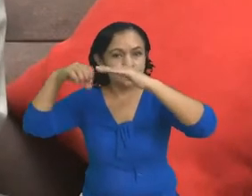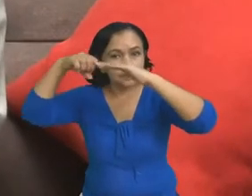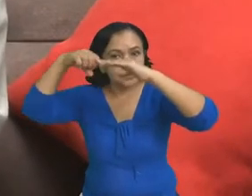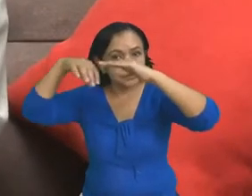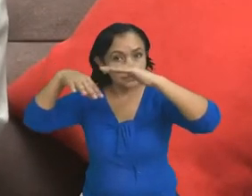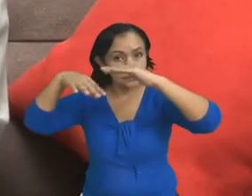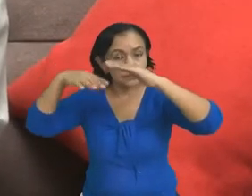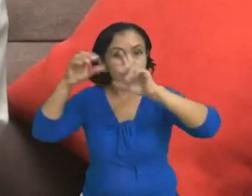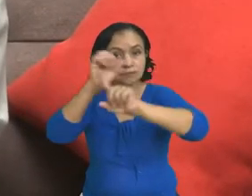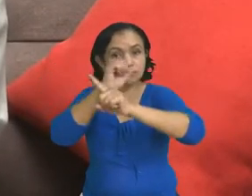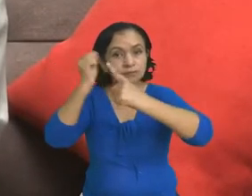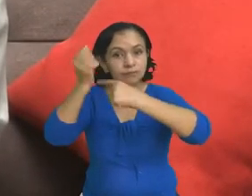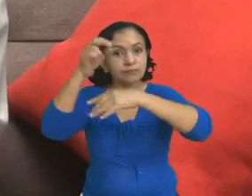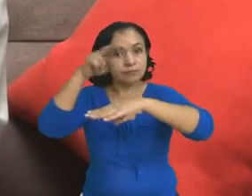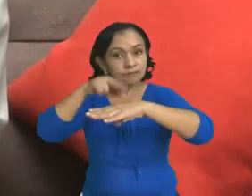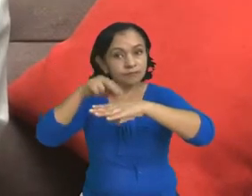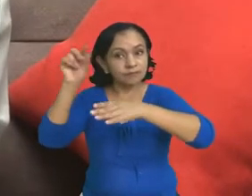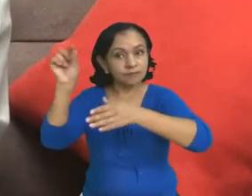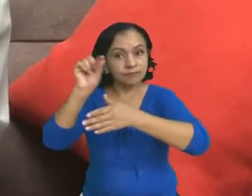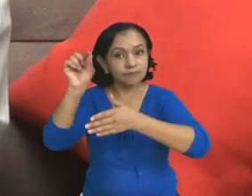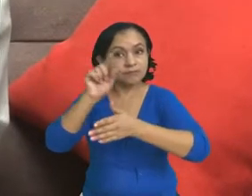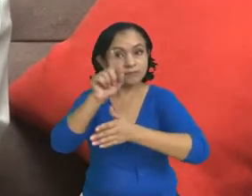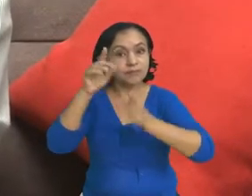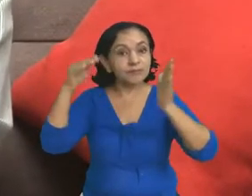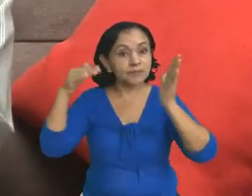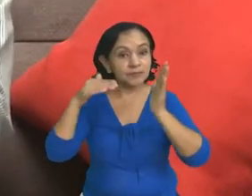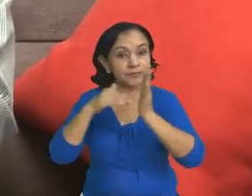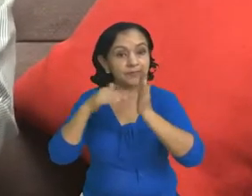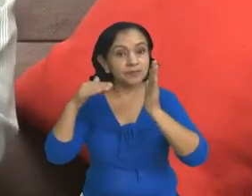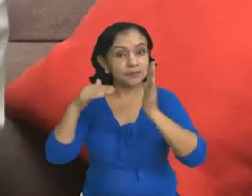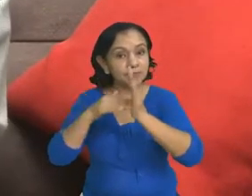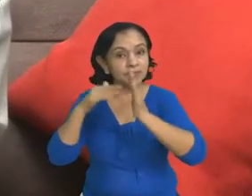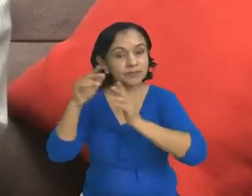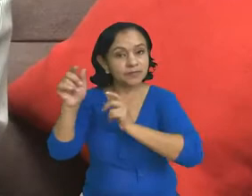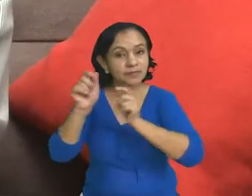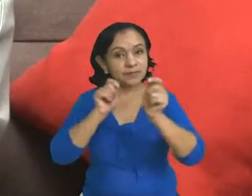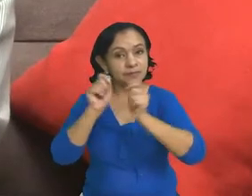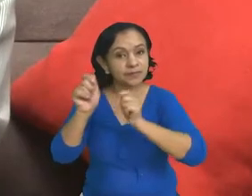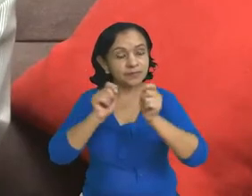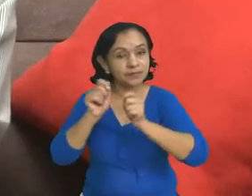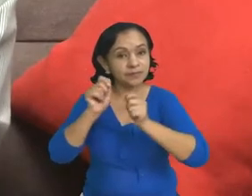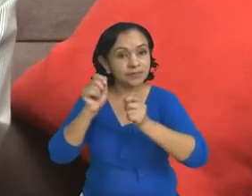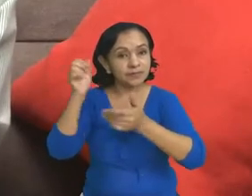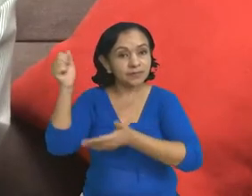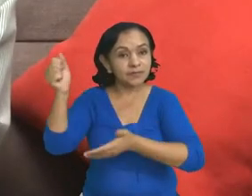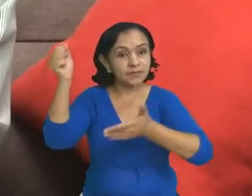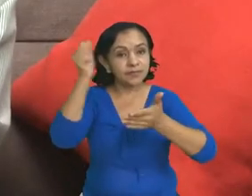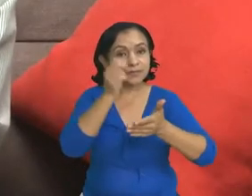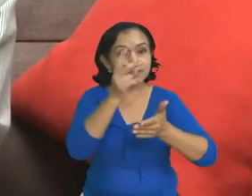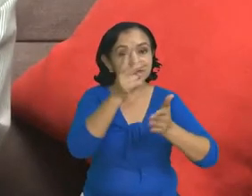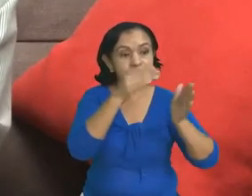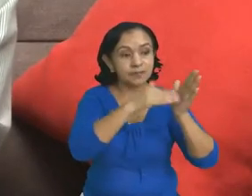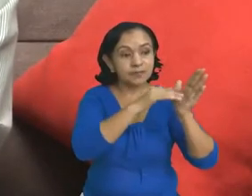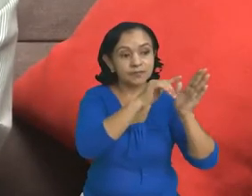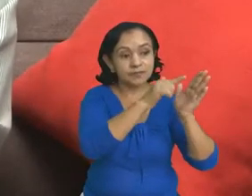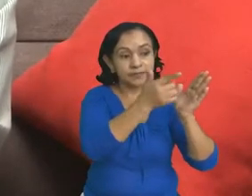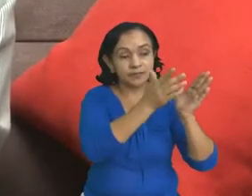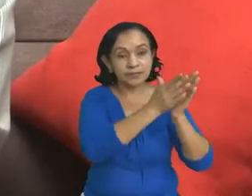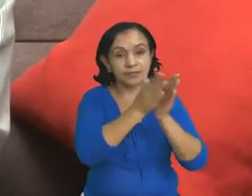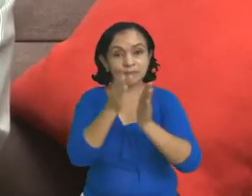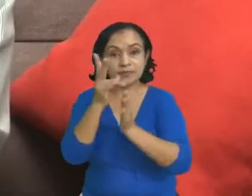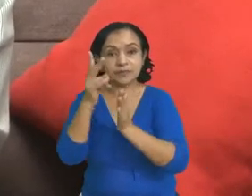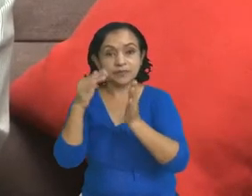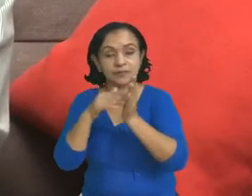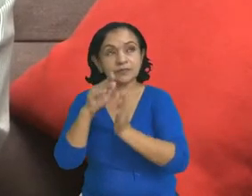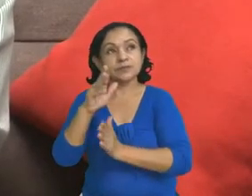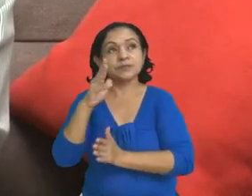ratificados por la Asamblea Nacional alrededor de 1,000 millones de dólares en este periodo de 2007 al 2019.